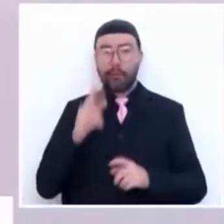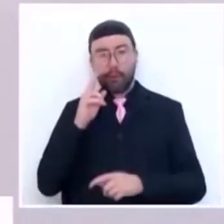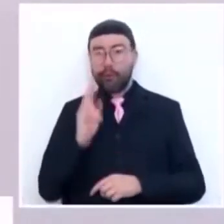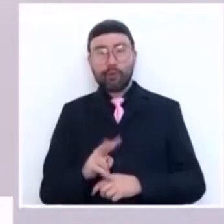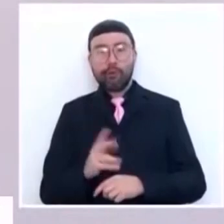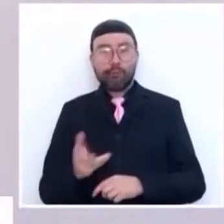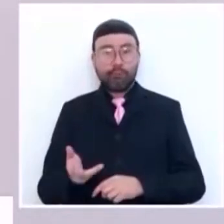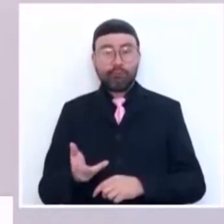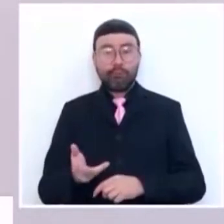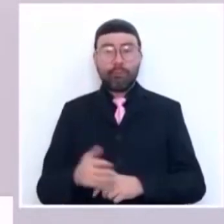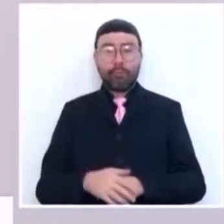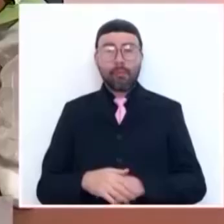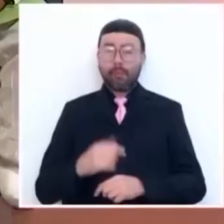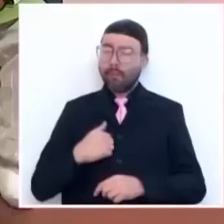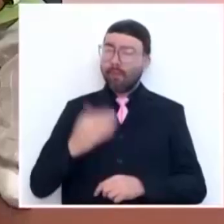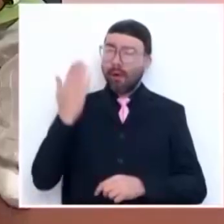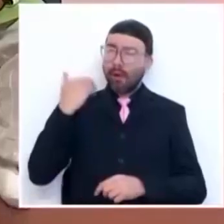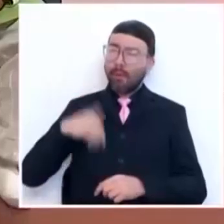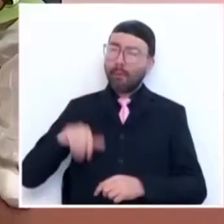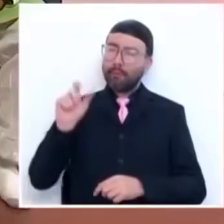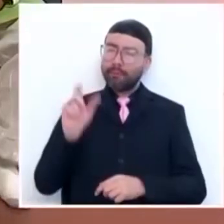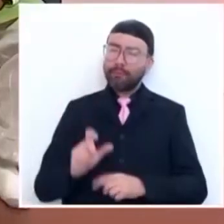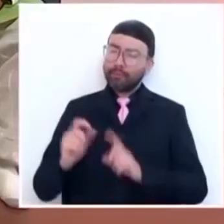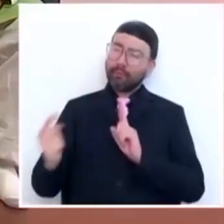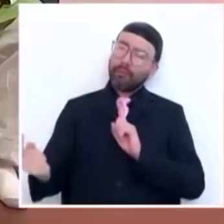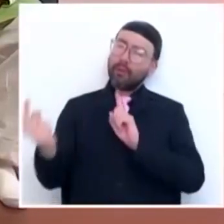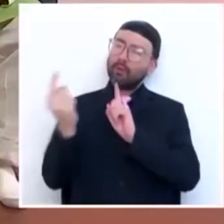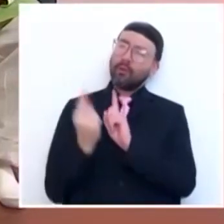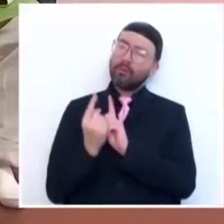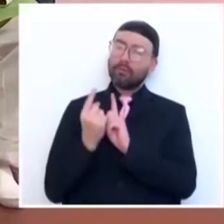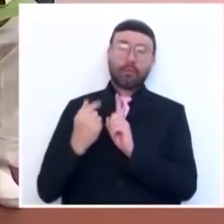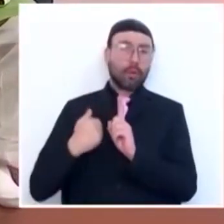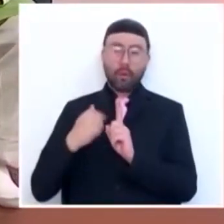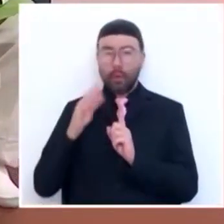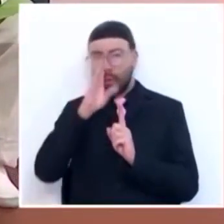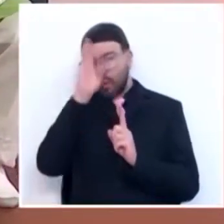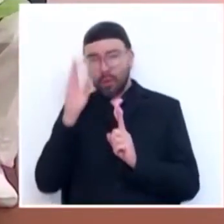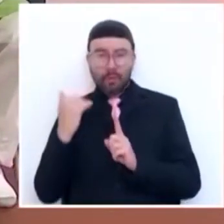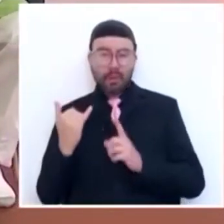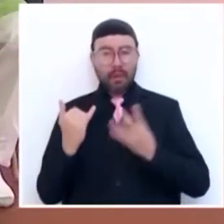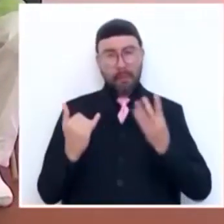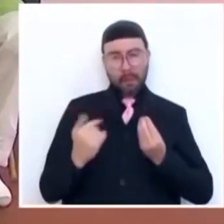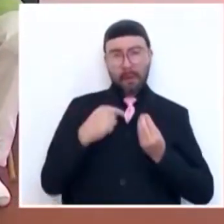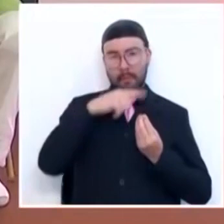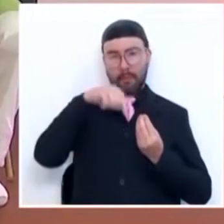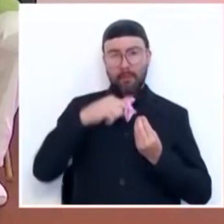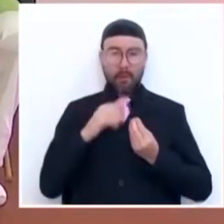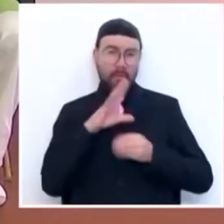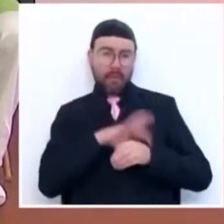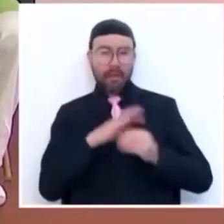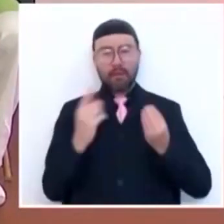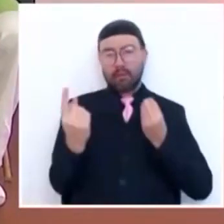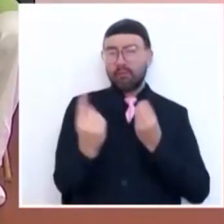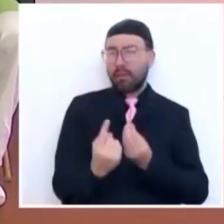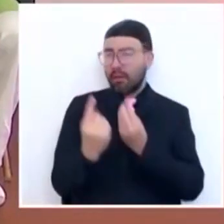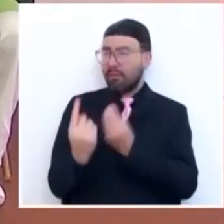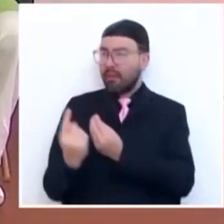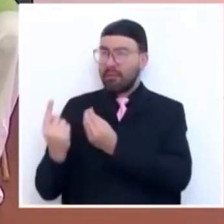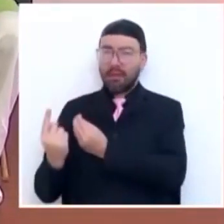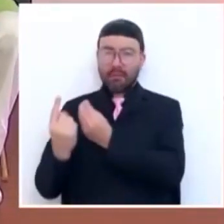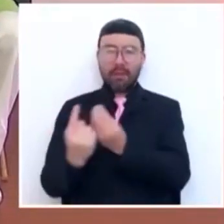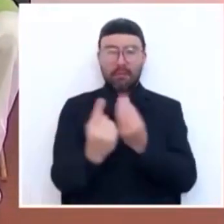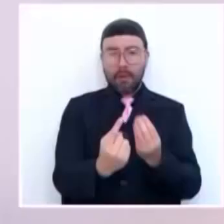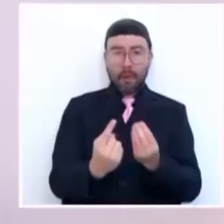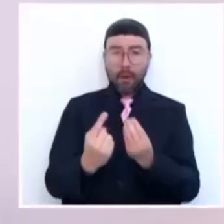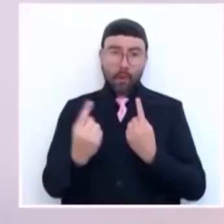Cierto. Un día yo estaba en consulta, y como de costumbre que hacemos las rondas médicas, porque en nuestro Parque de la Salud tratamos que